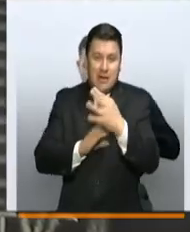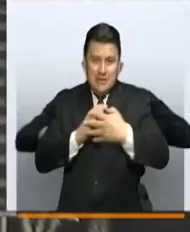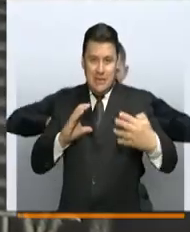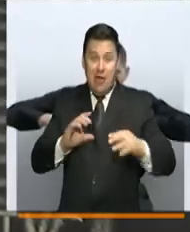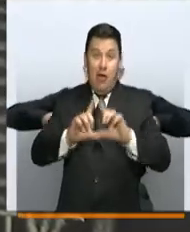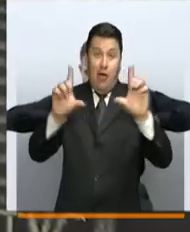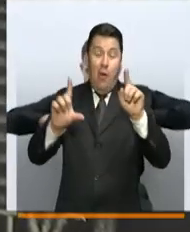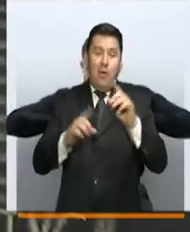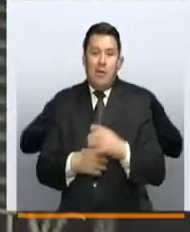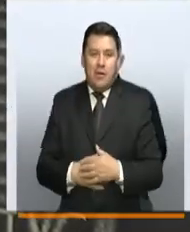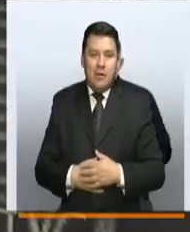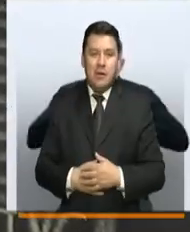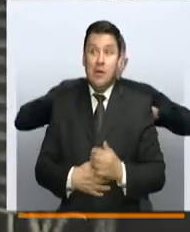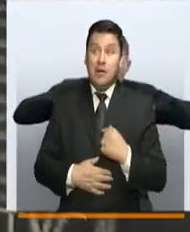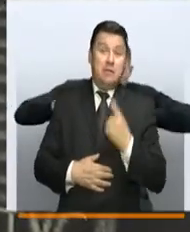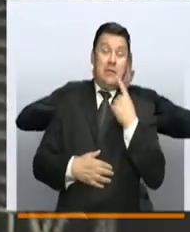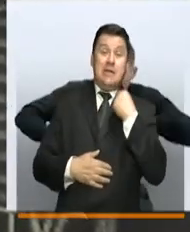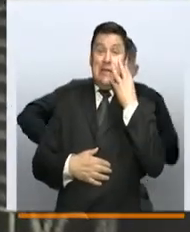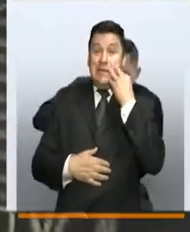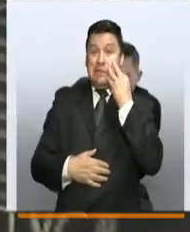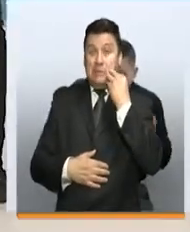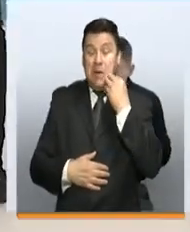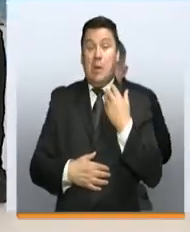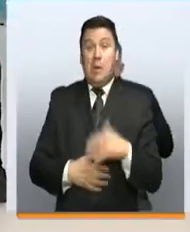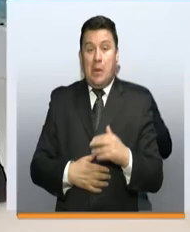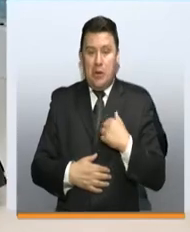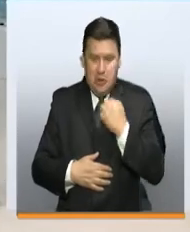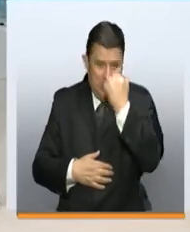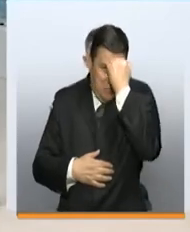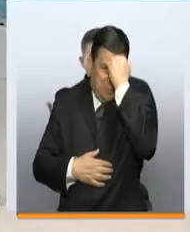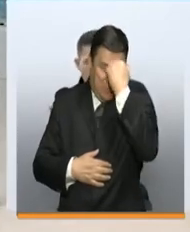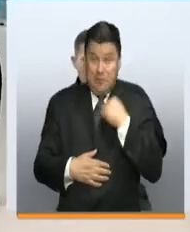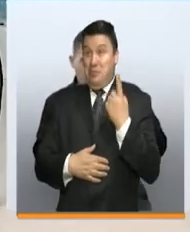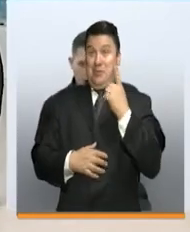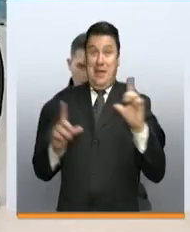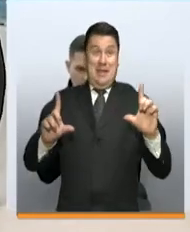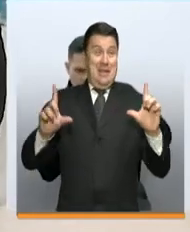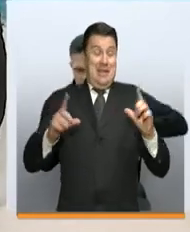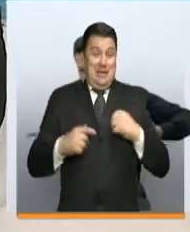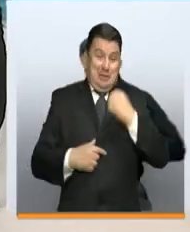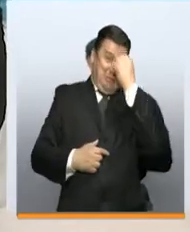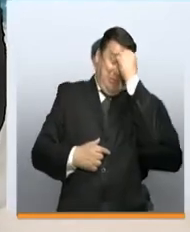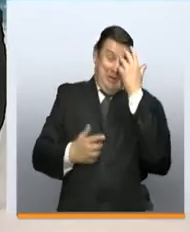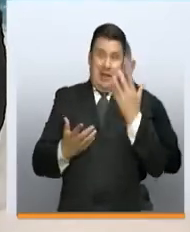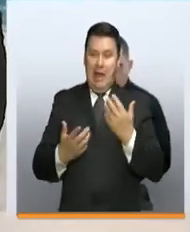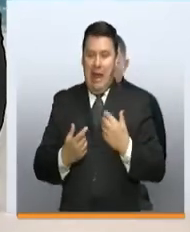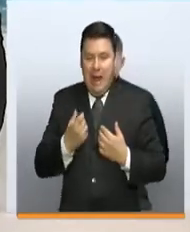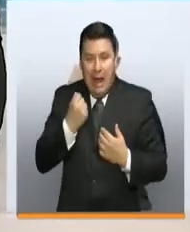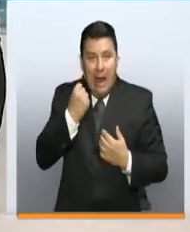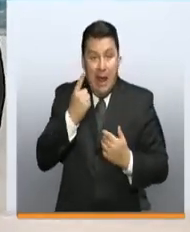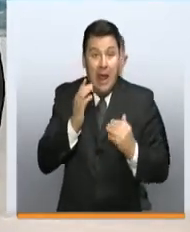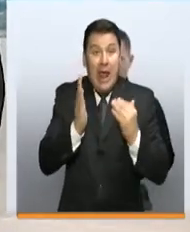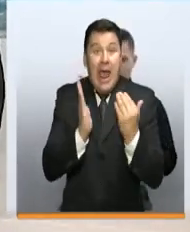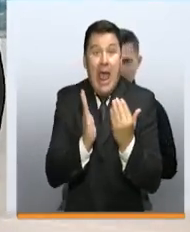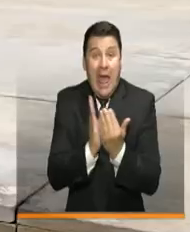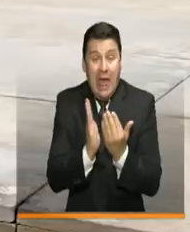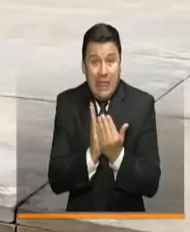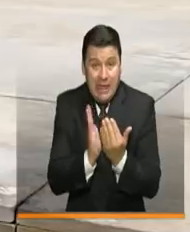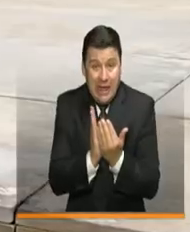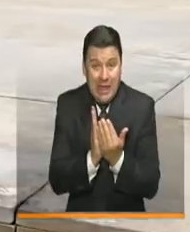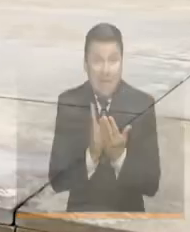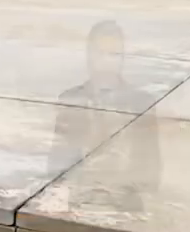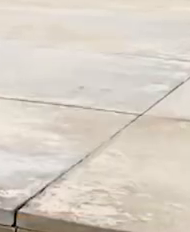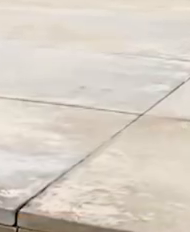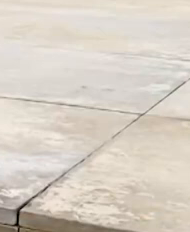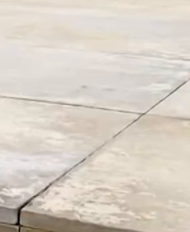Colombia. Acabo de tener mi primera experiencia como profesora en televisión, entender que la educación y que la